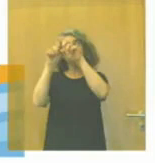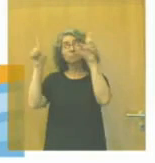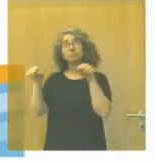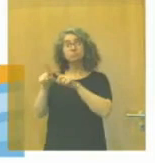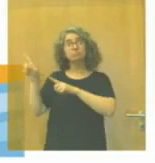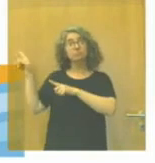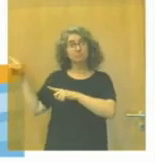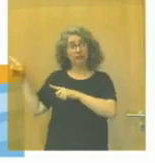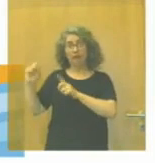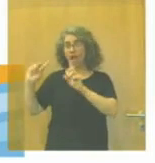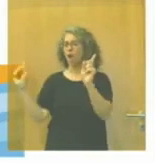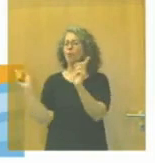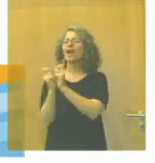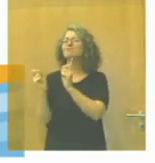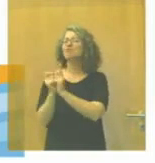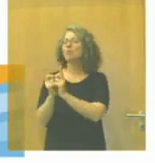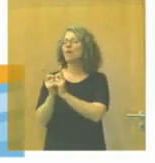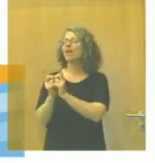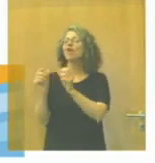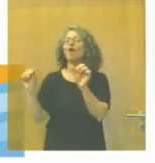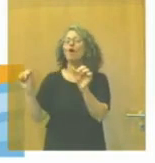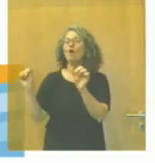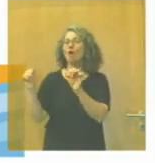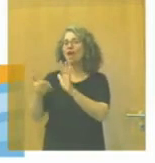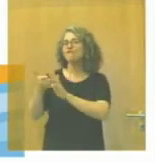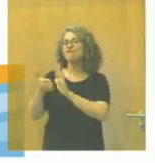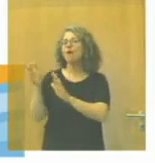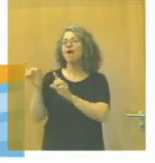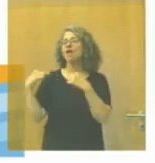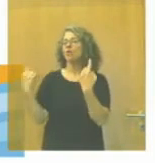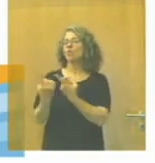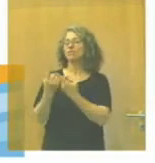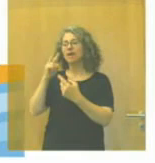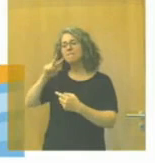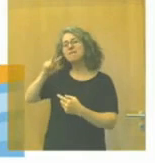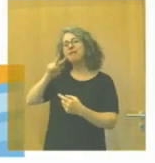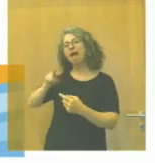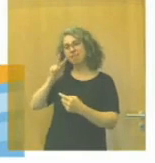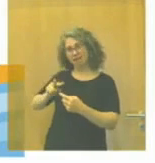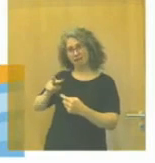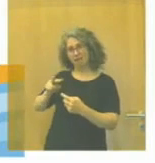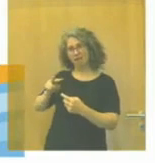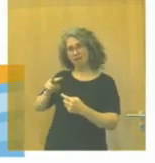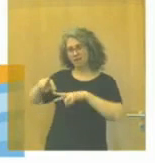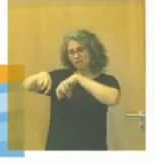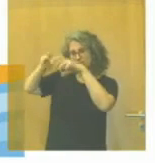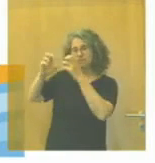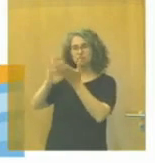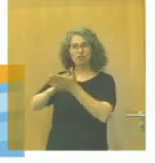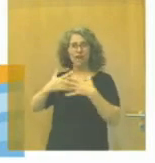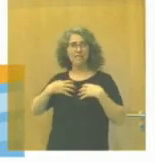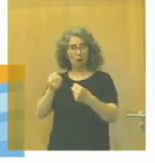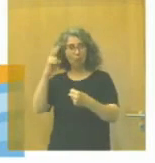que resume de alguna manera lo que fue nuestra mirada en términos de salud